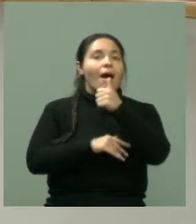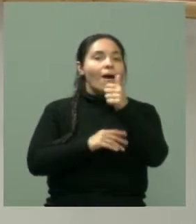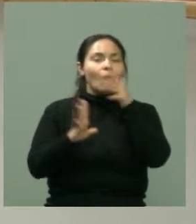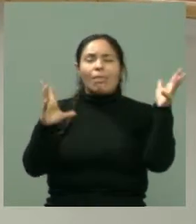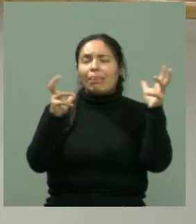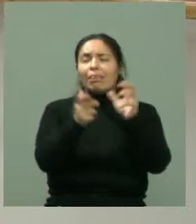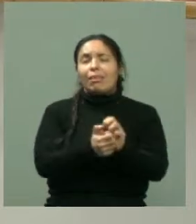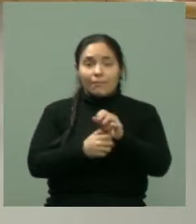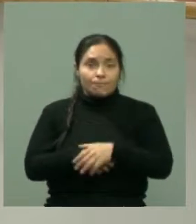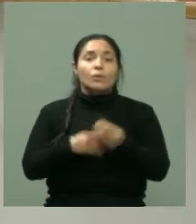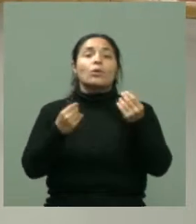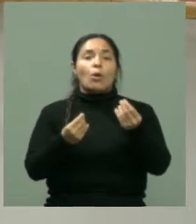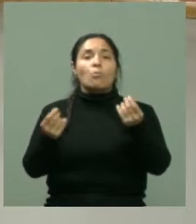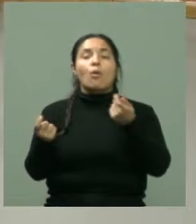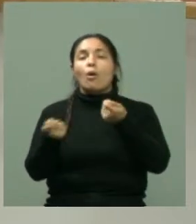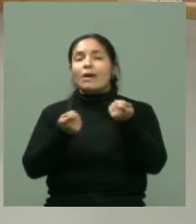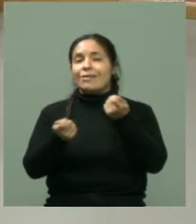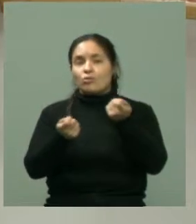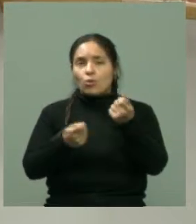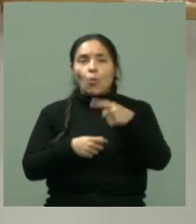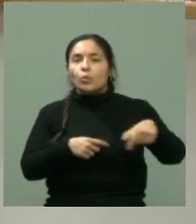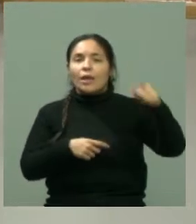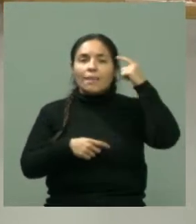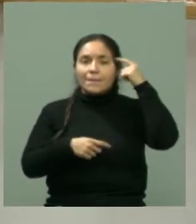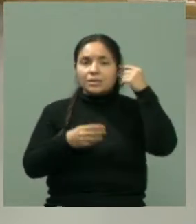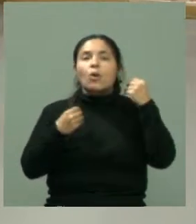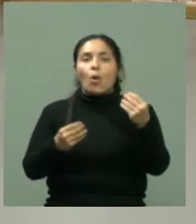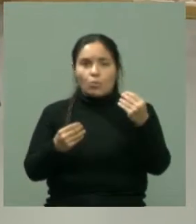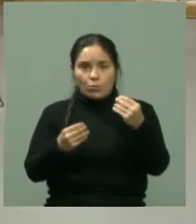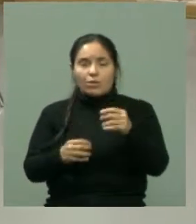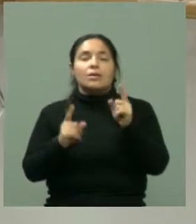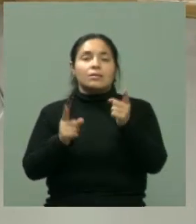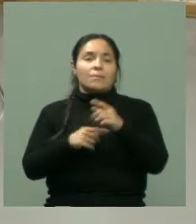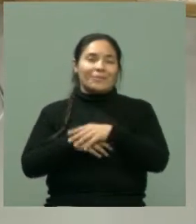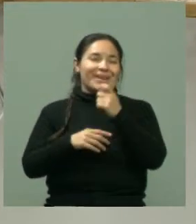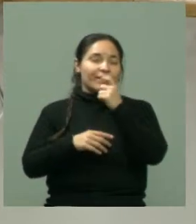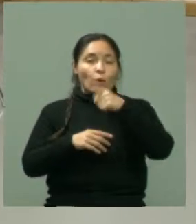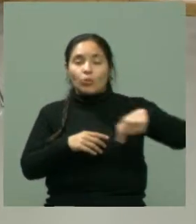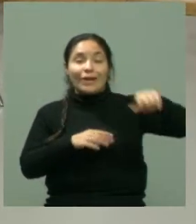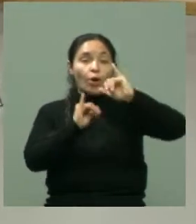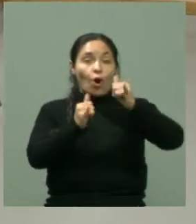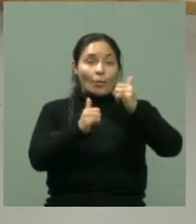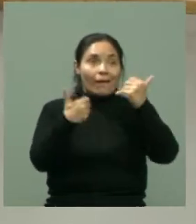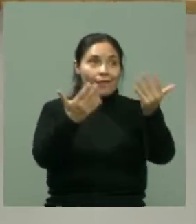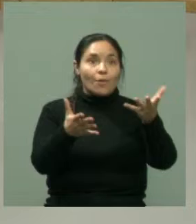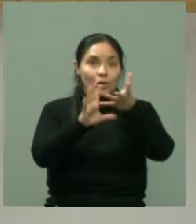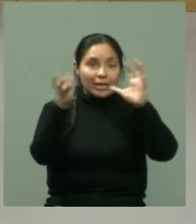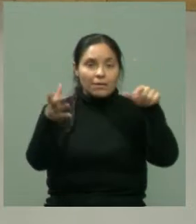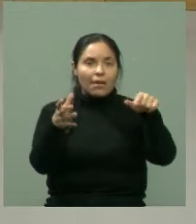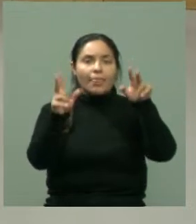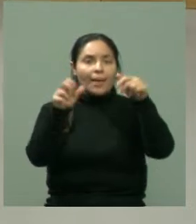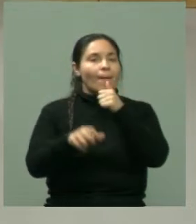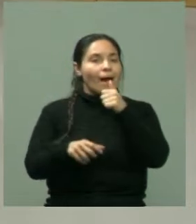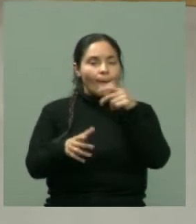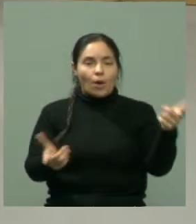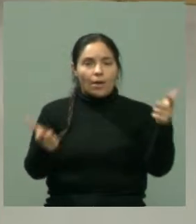¿Cómo se trata de cómo lo plantean ustedes al tema o cómo se lo plantean cuando se juntan y hablan del tema hídrico en la